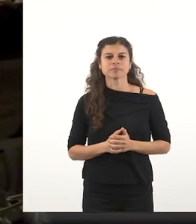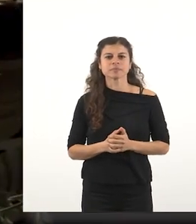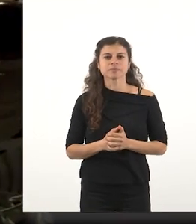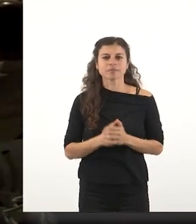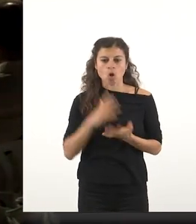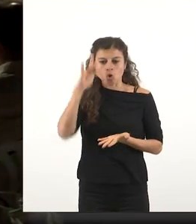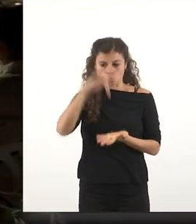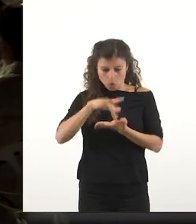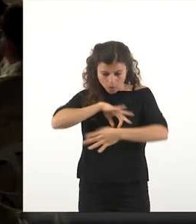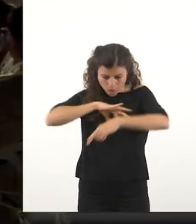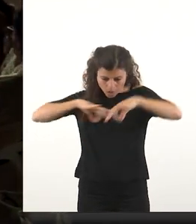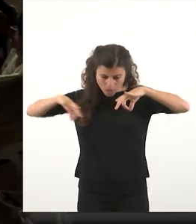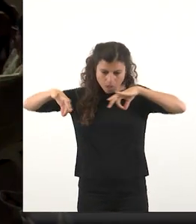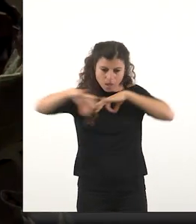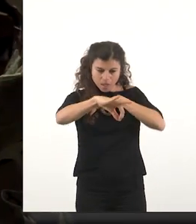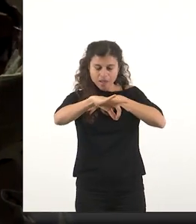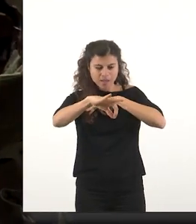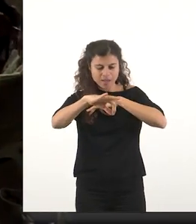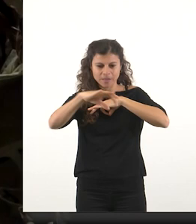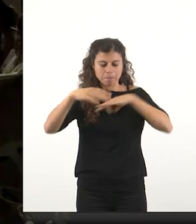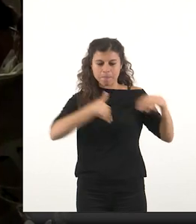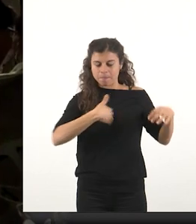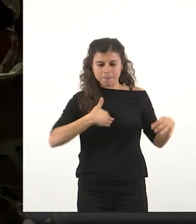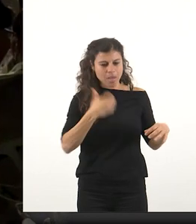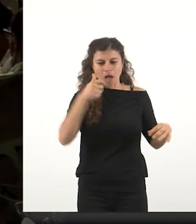Cuando yo entro en Antonio, por Dios.